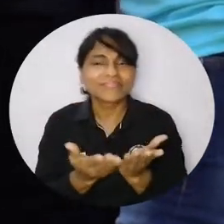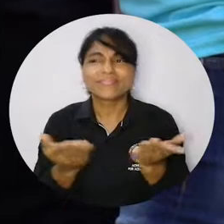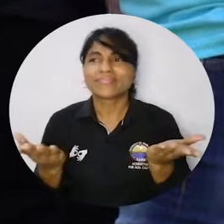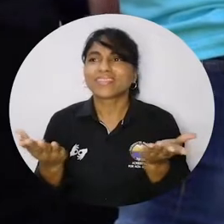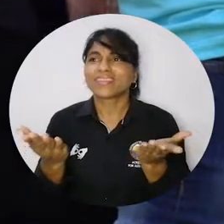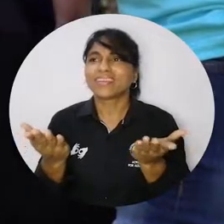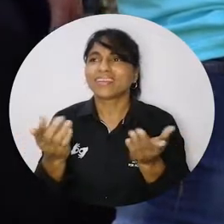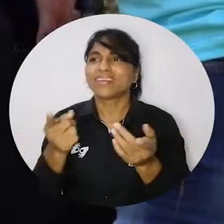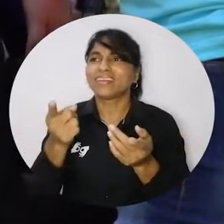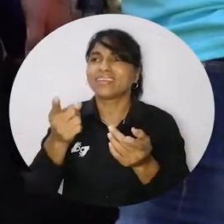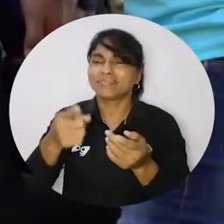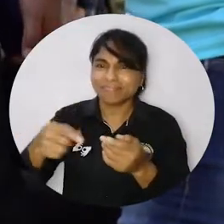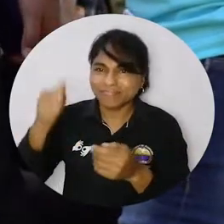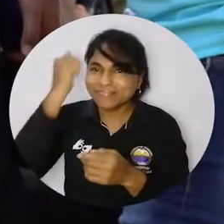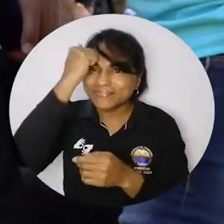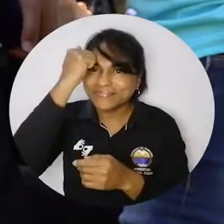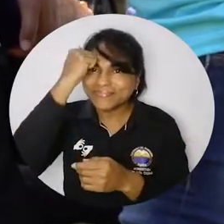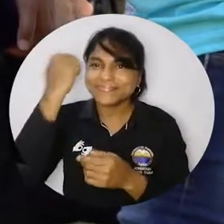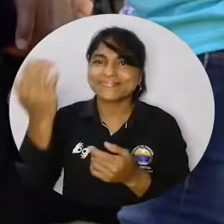alumnos y a sus